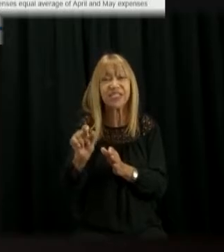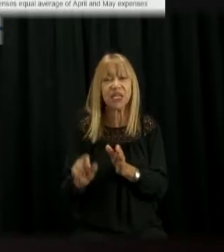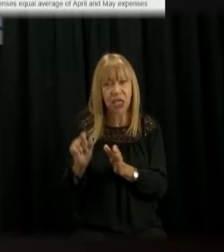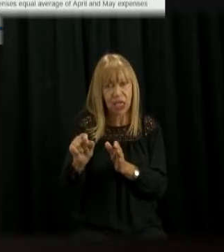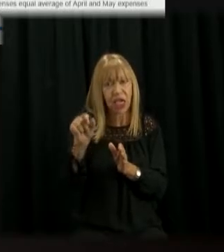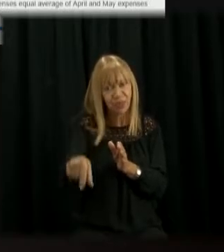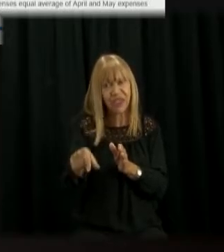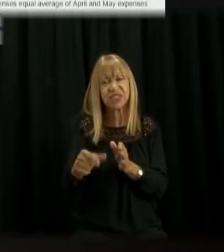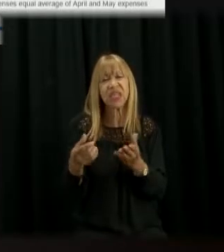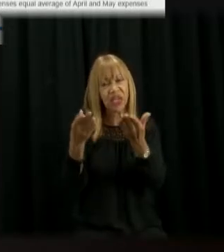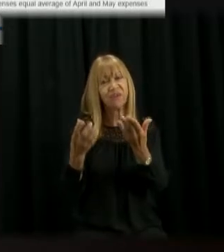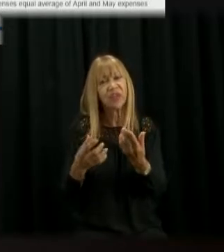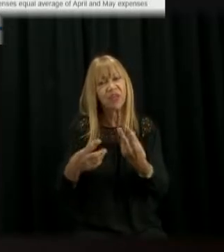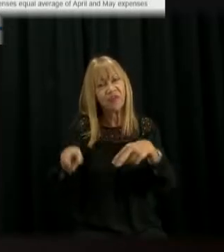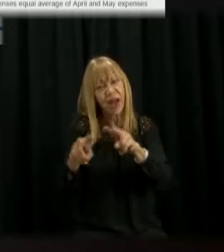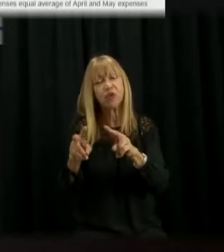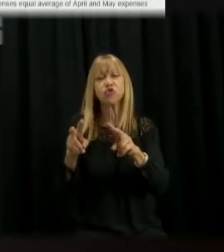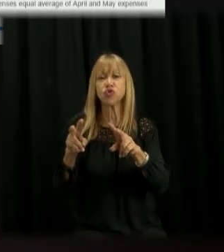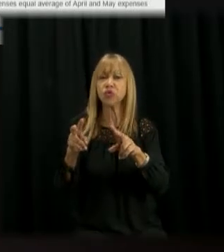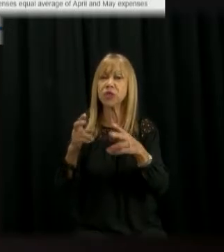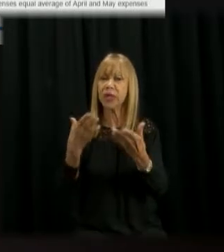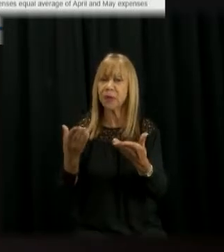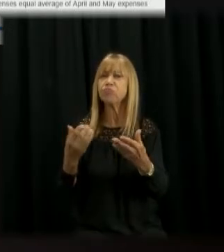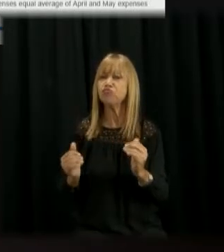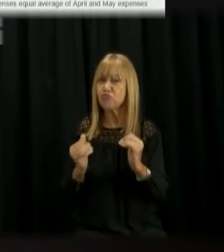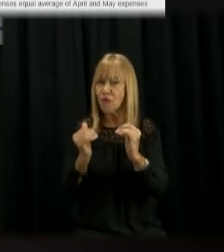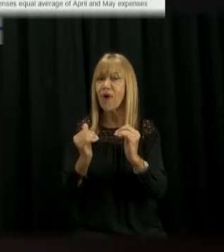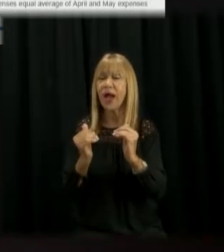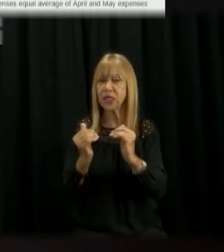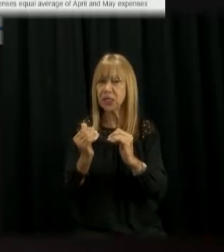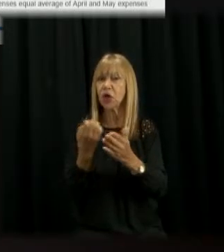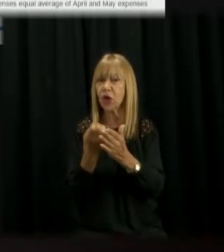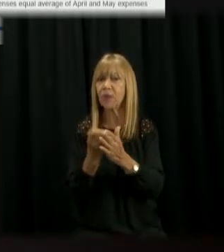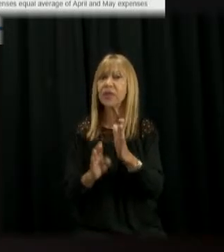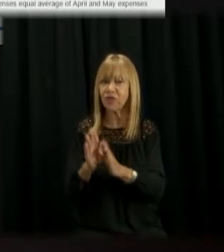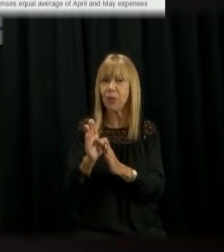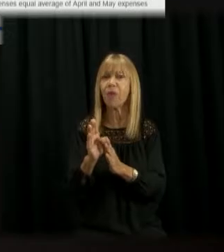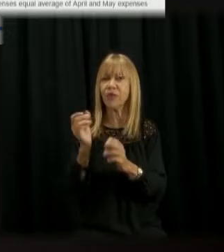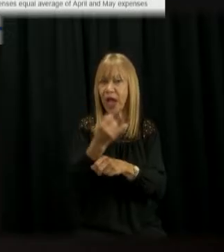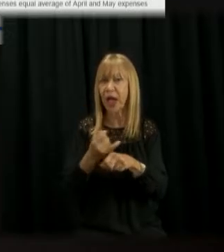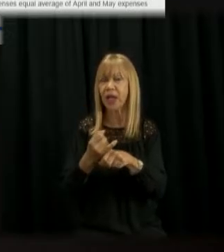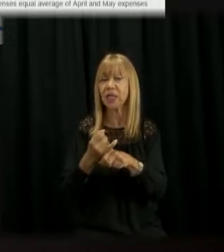de invertir en esta infraestructura que es tan importante para el desarrollo económico de la isla.